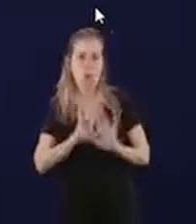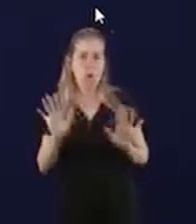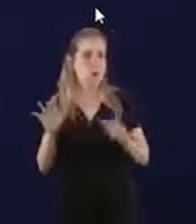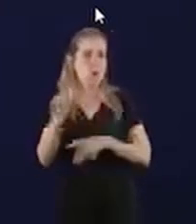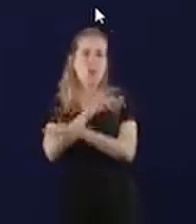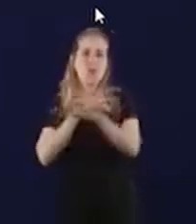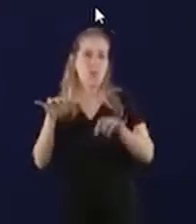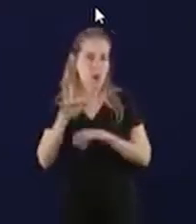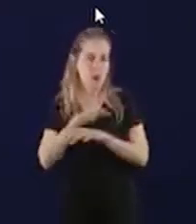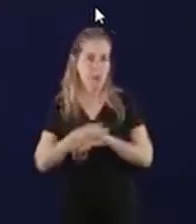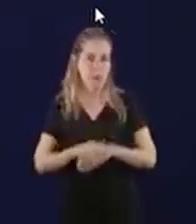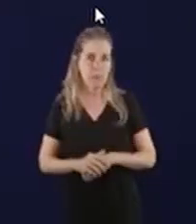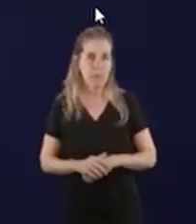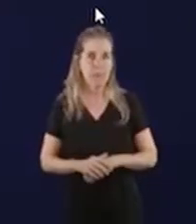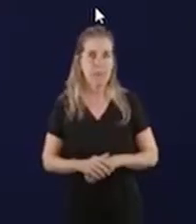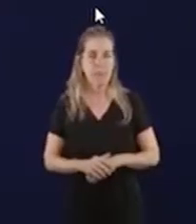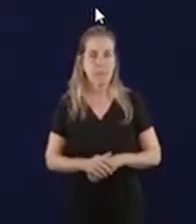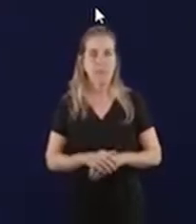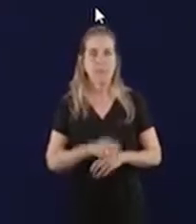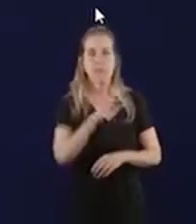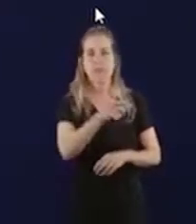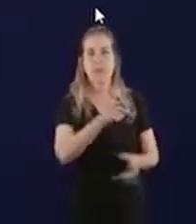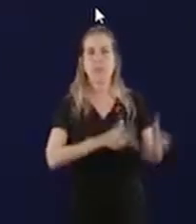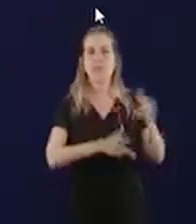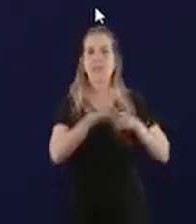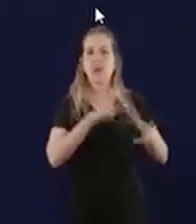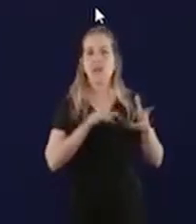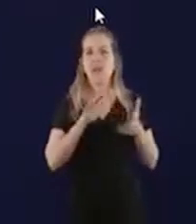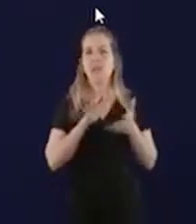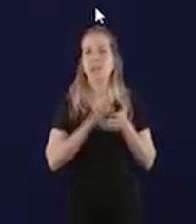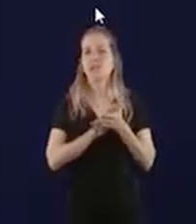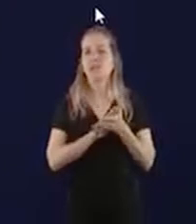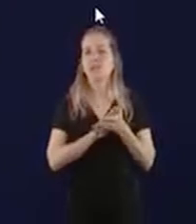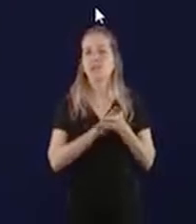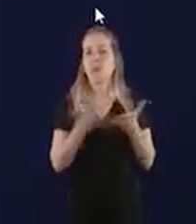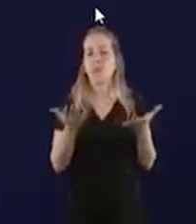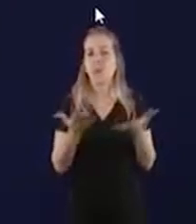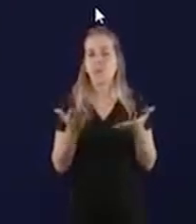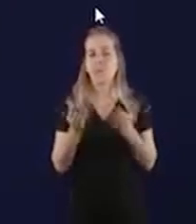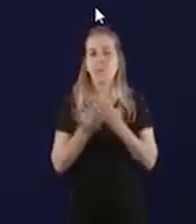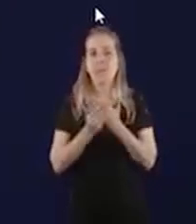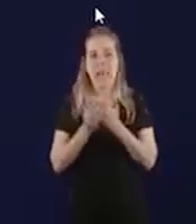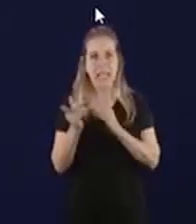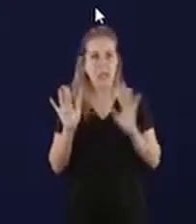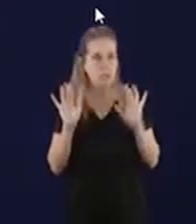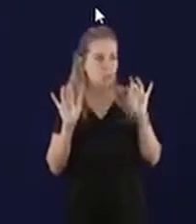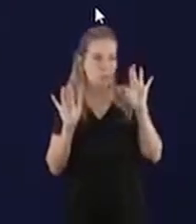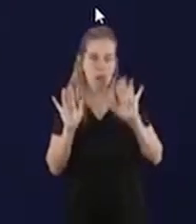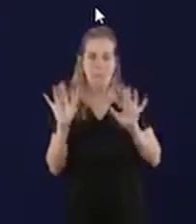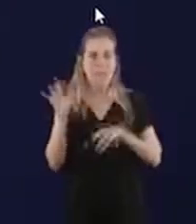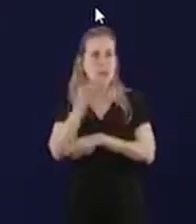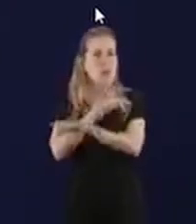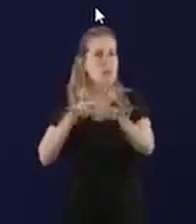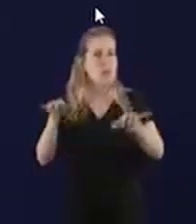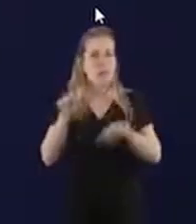rumor la lo que me comentas sobre Francos no hay no hay no es solo un rumor que generaron que